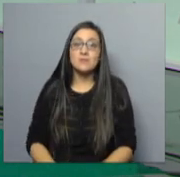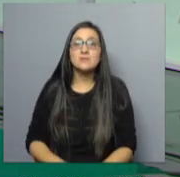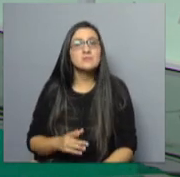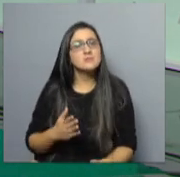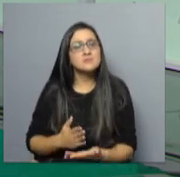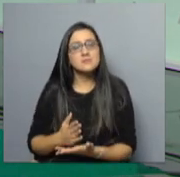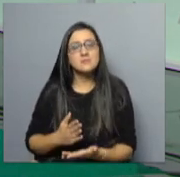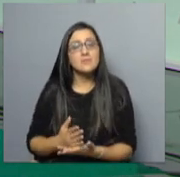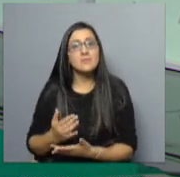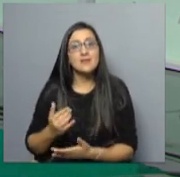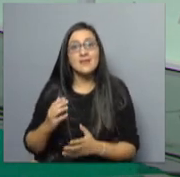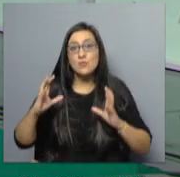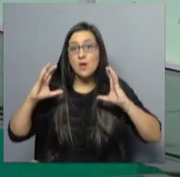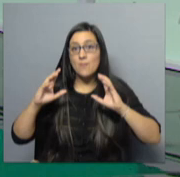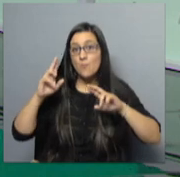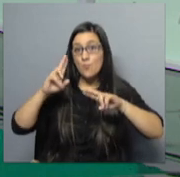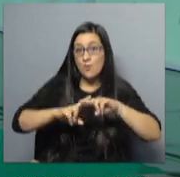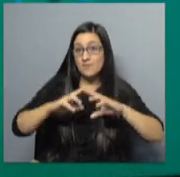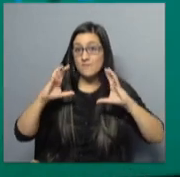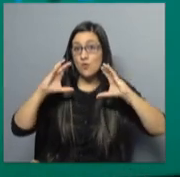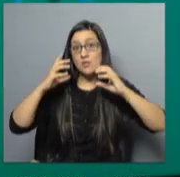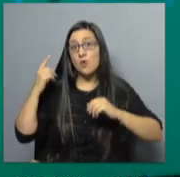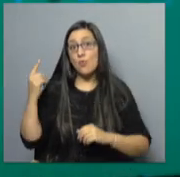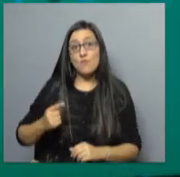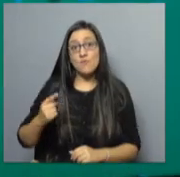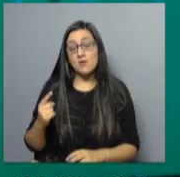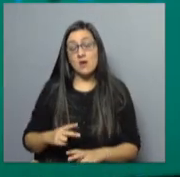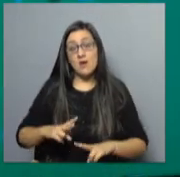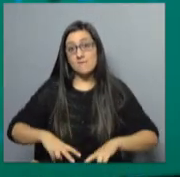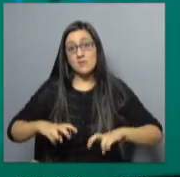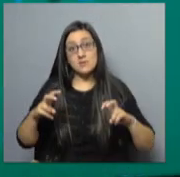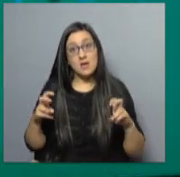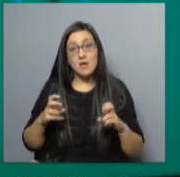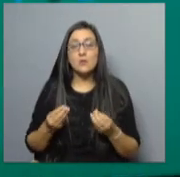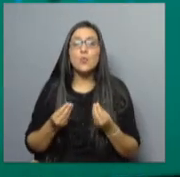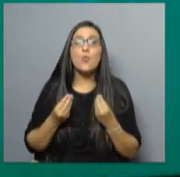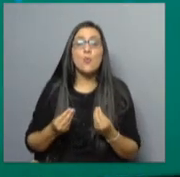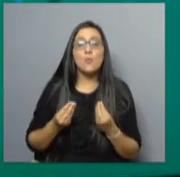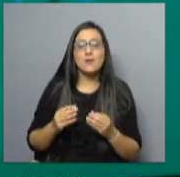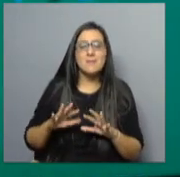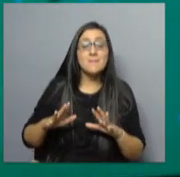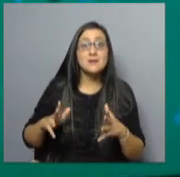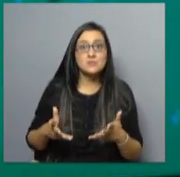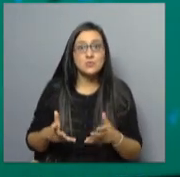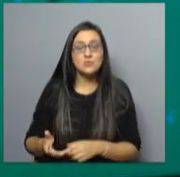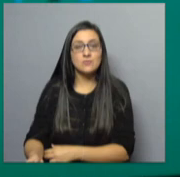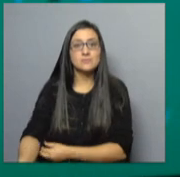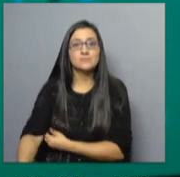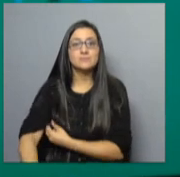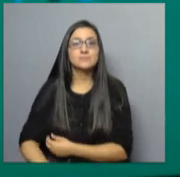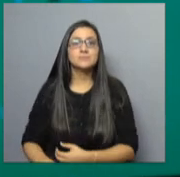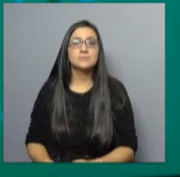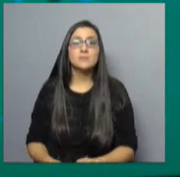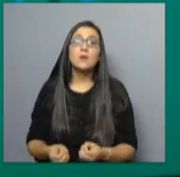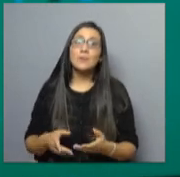siempre que se produce una muerte violenta obliga también a a la indagación a la dilucidación de esos